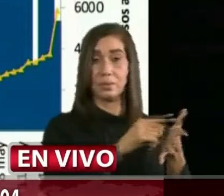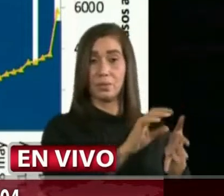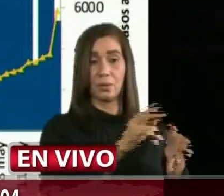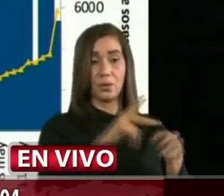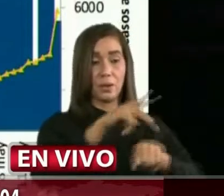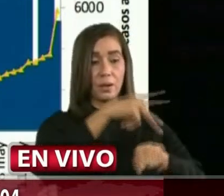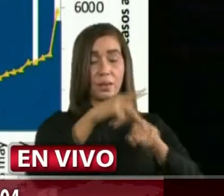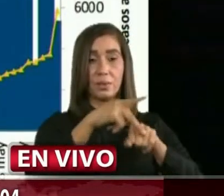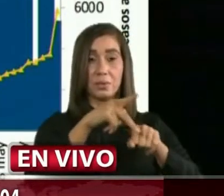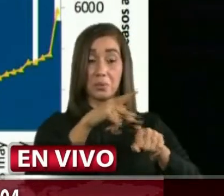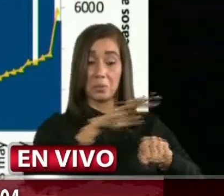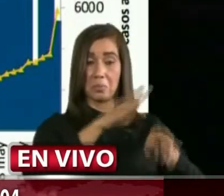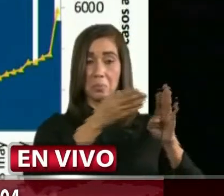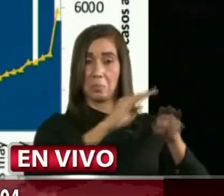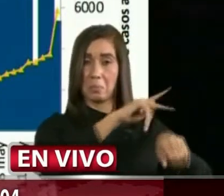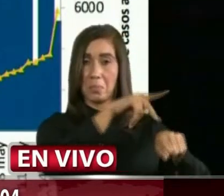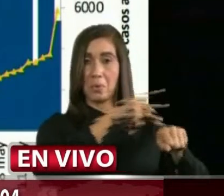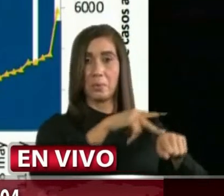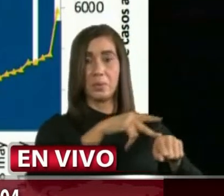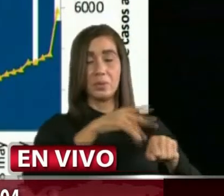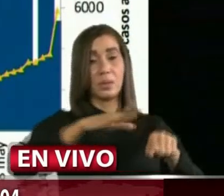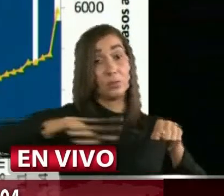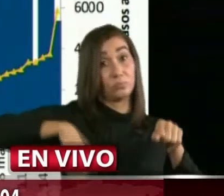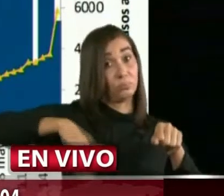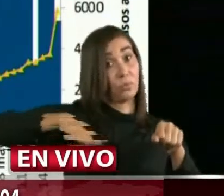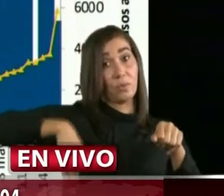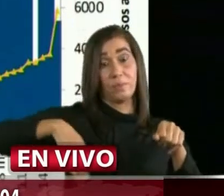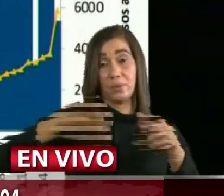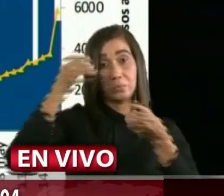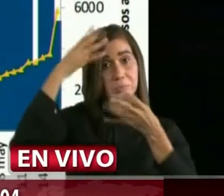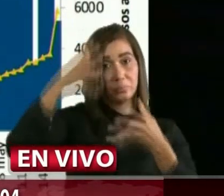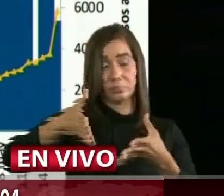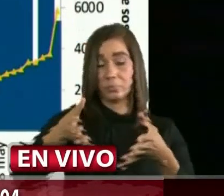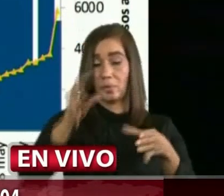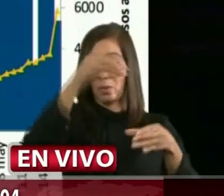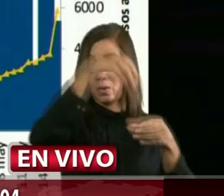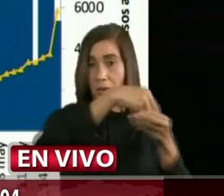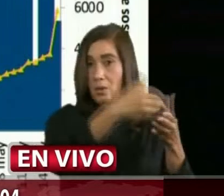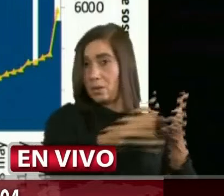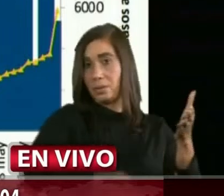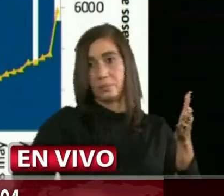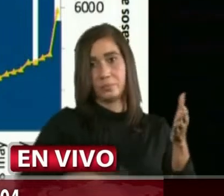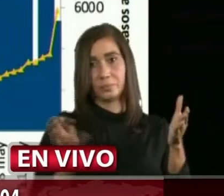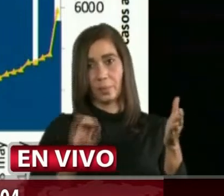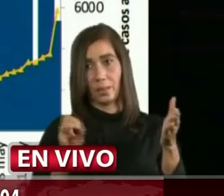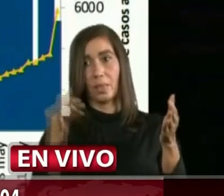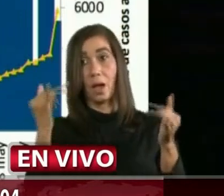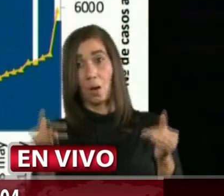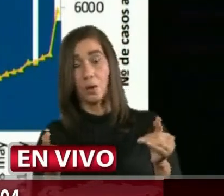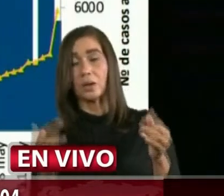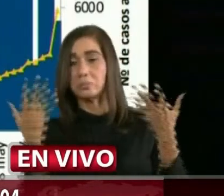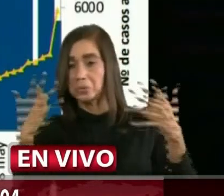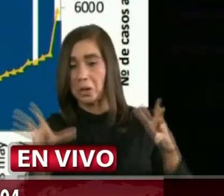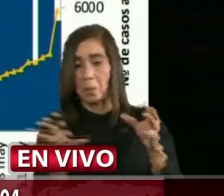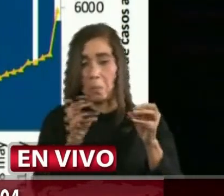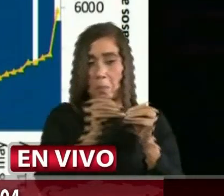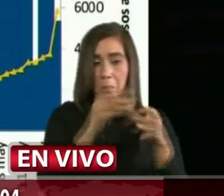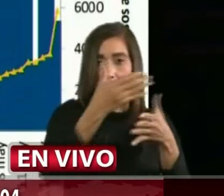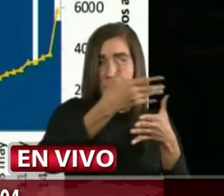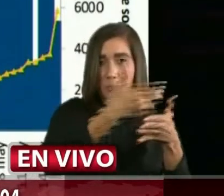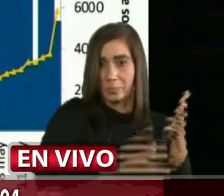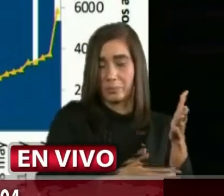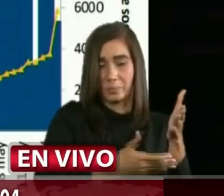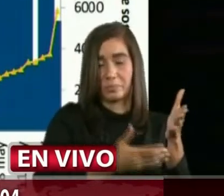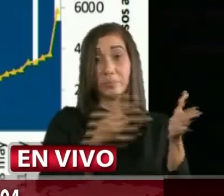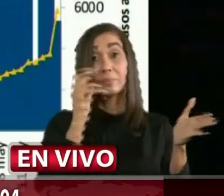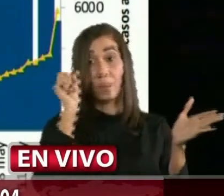direcciones provinciales y que no habían sido cargados al Sistema Nacional de Vigilancia, y